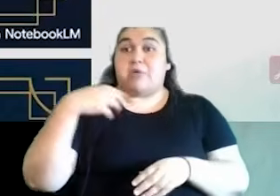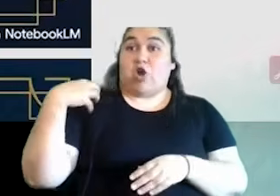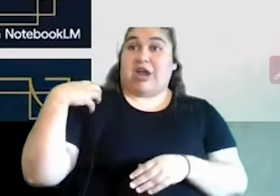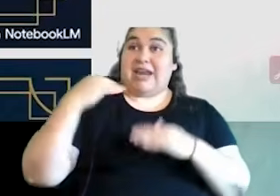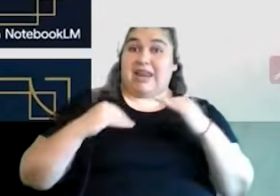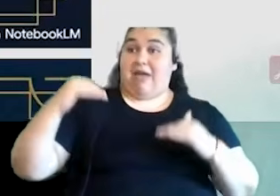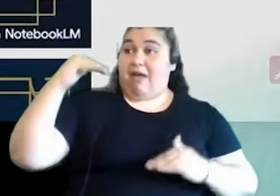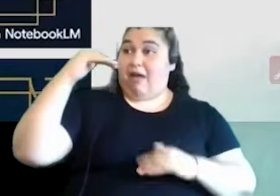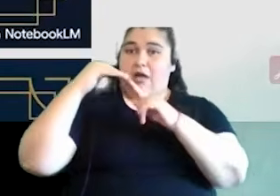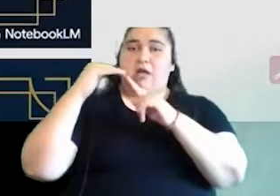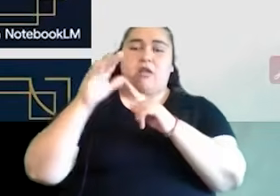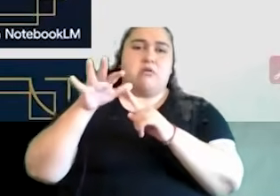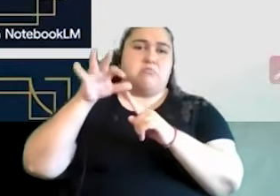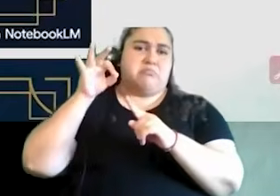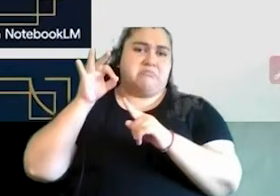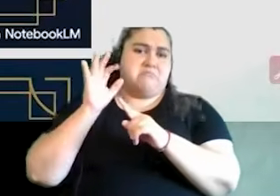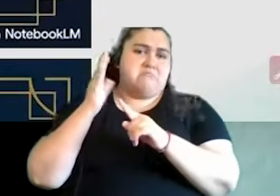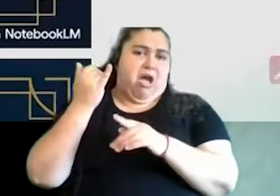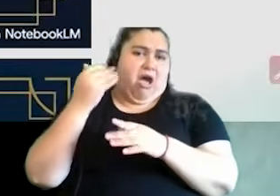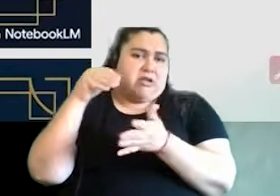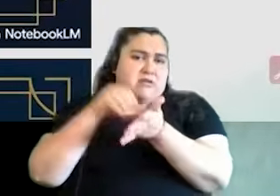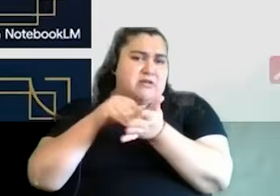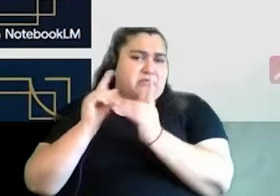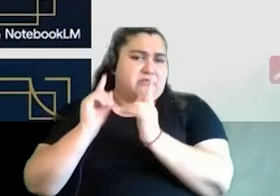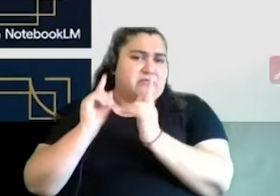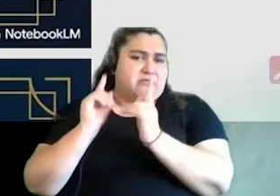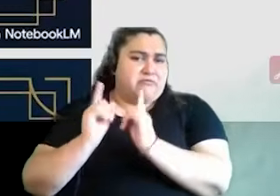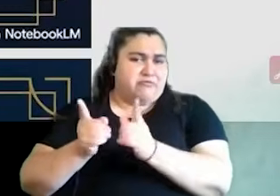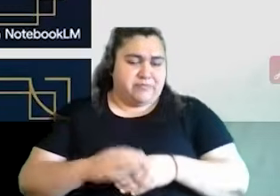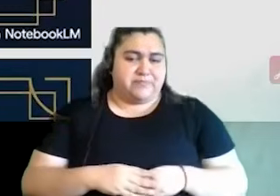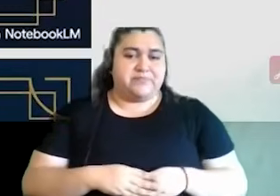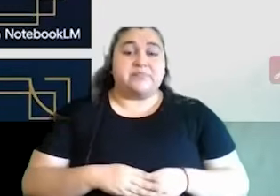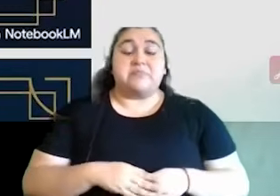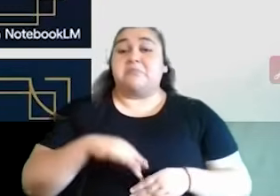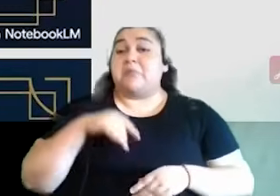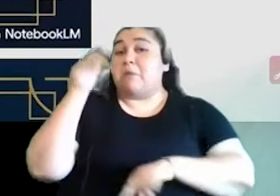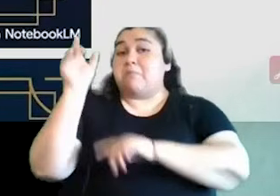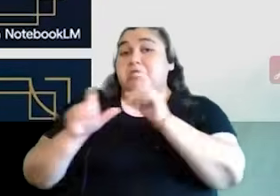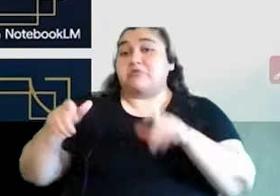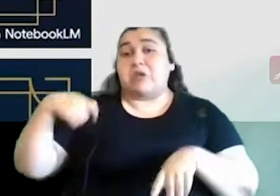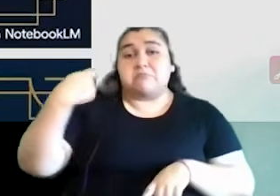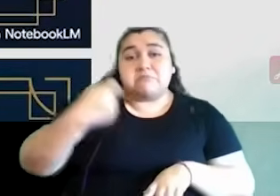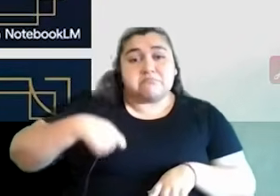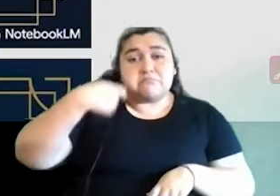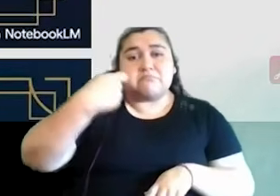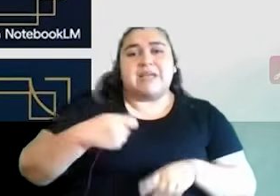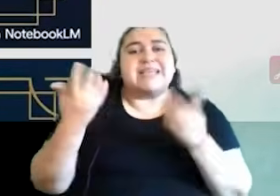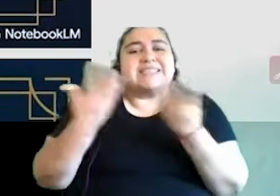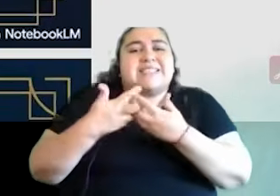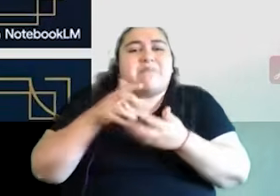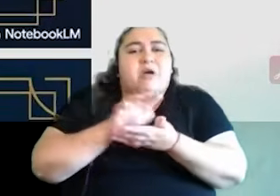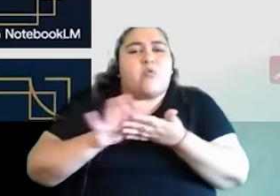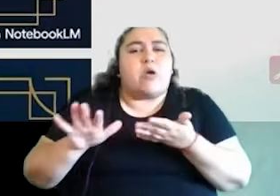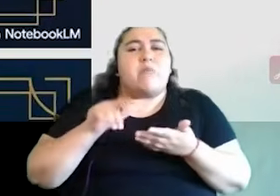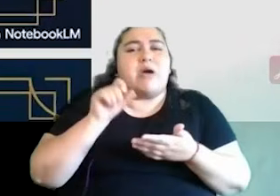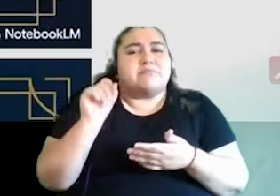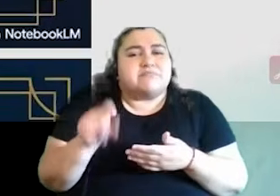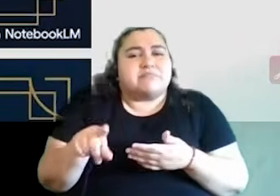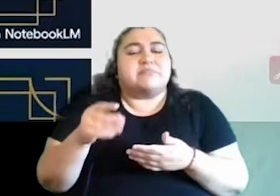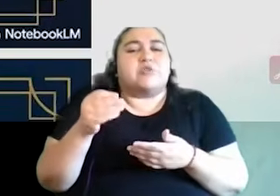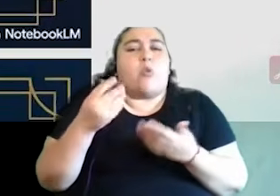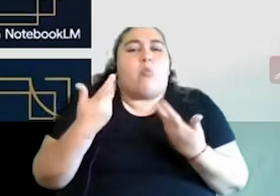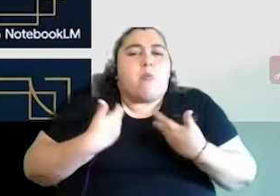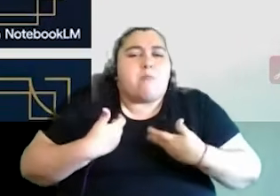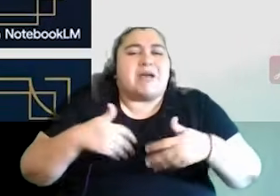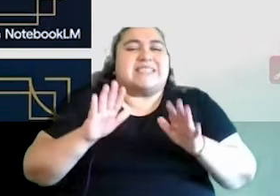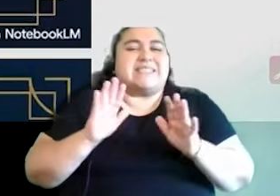contribuyente que opte por este nuevo sistema va a tener una metodología más sencilla en cuanto a la confección de su